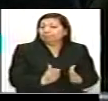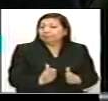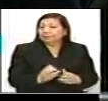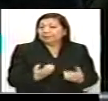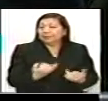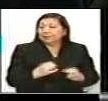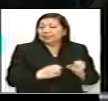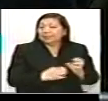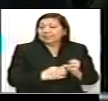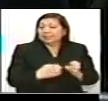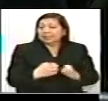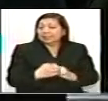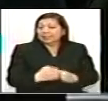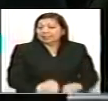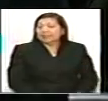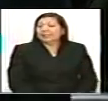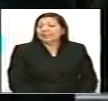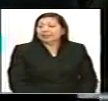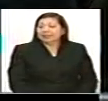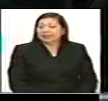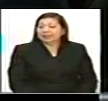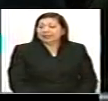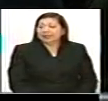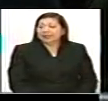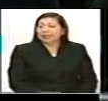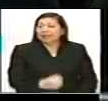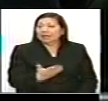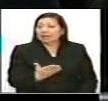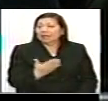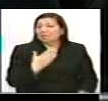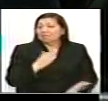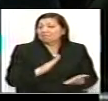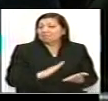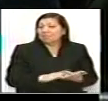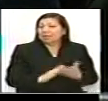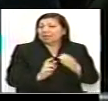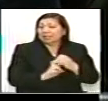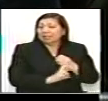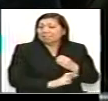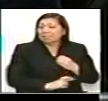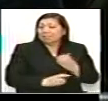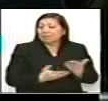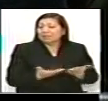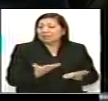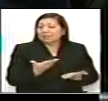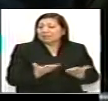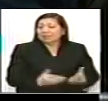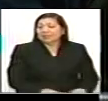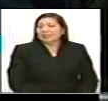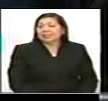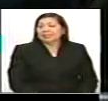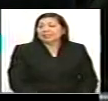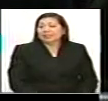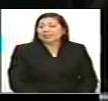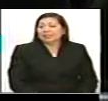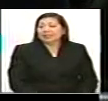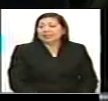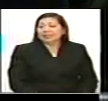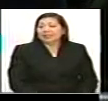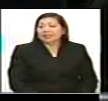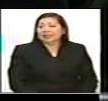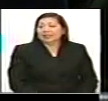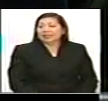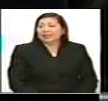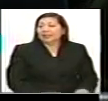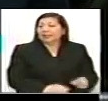la estación y el mantenimiento. Hay un mal concepto en el país, un pésimo concepto de decir que